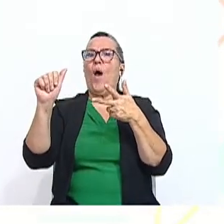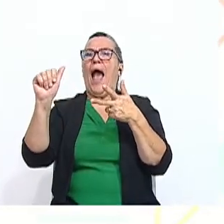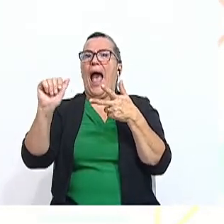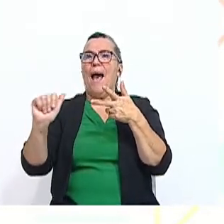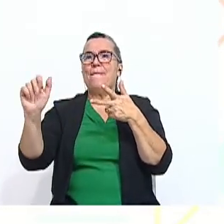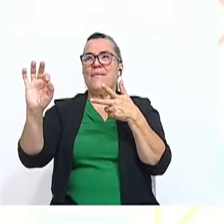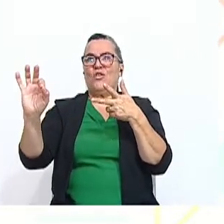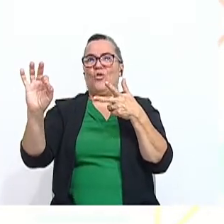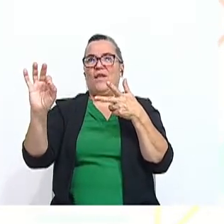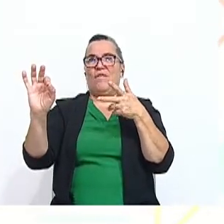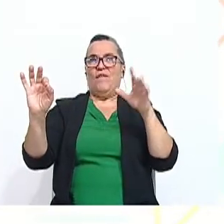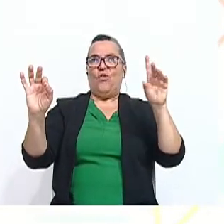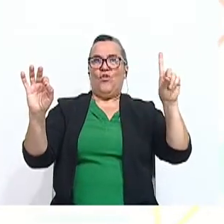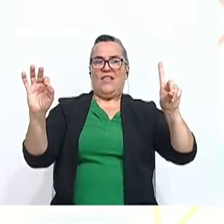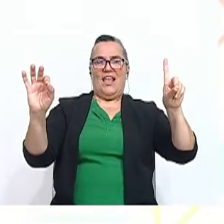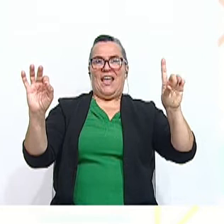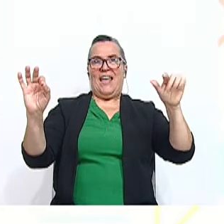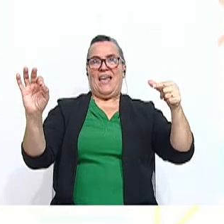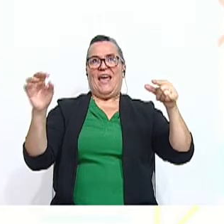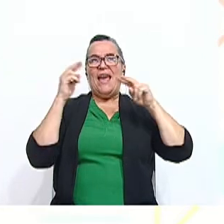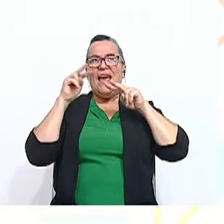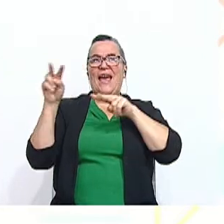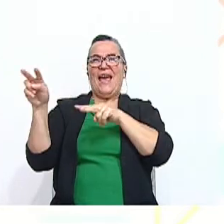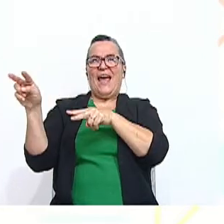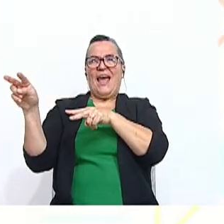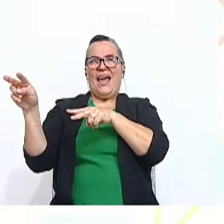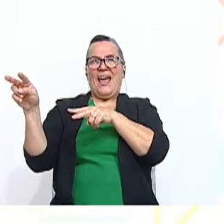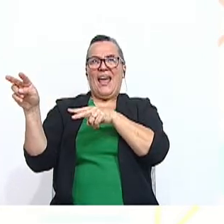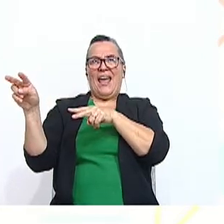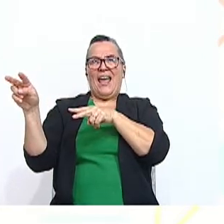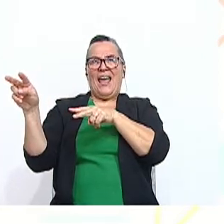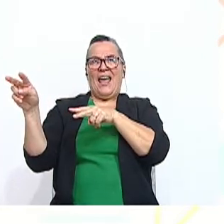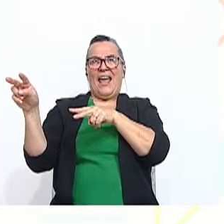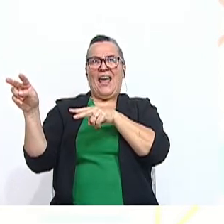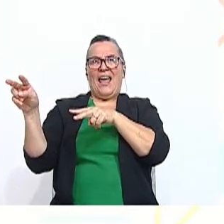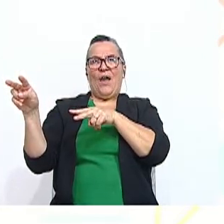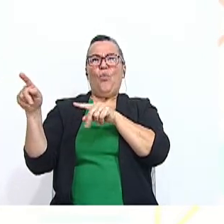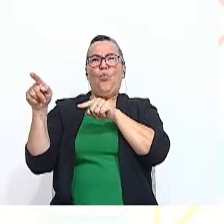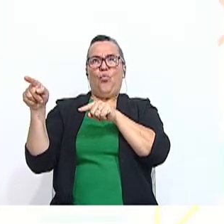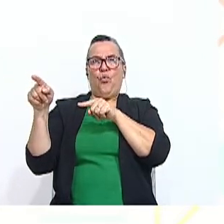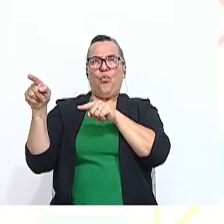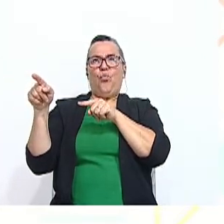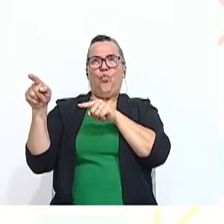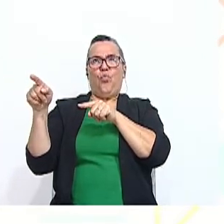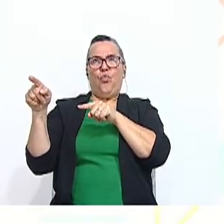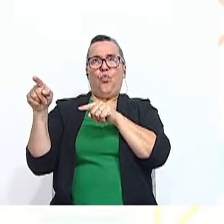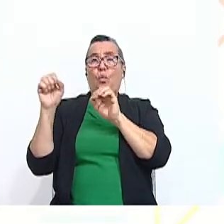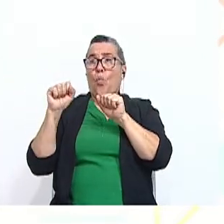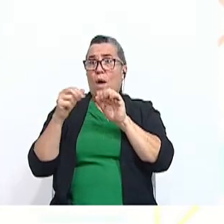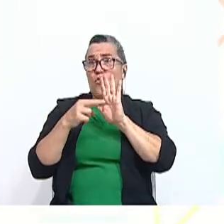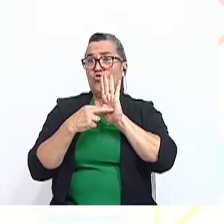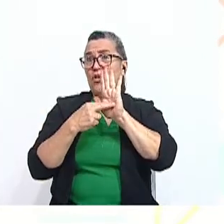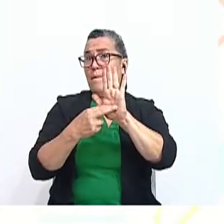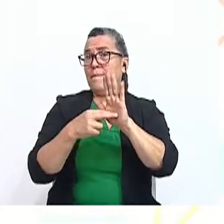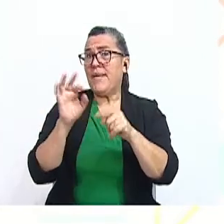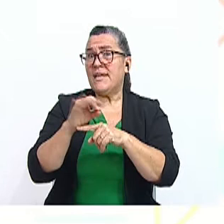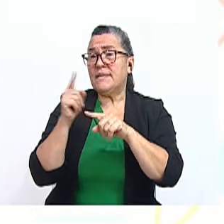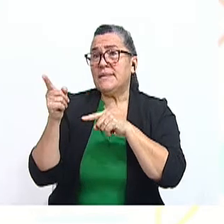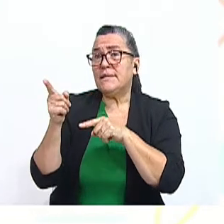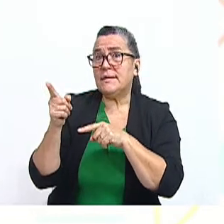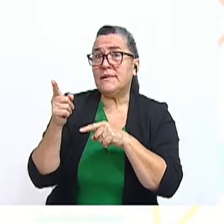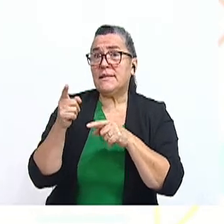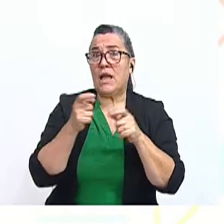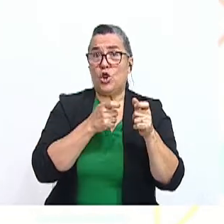F. Entonces, mucha atención con esta condición. Podríamos representarlo de la siguiente forma.